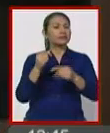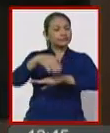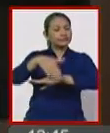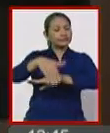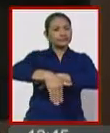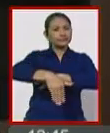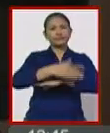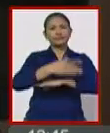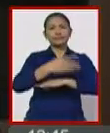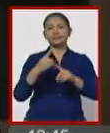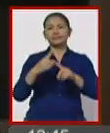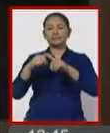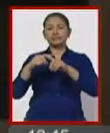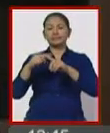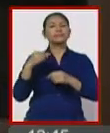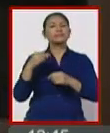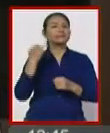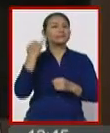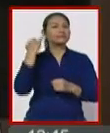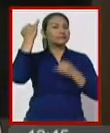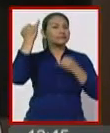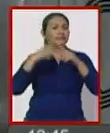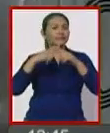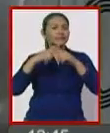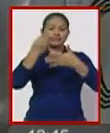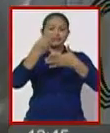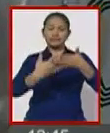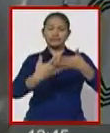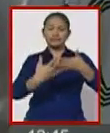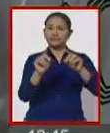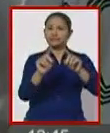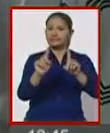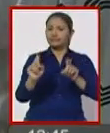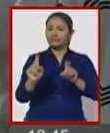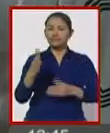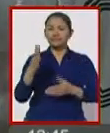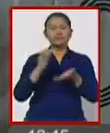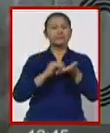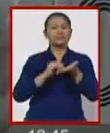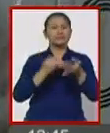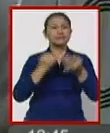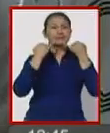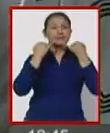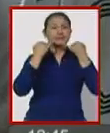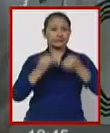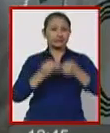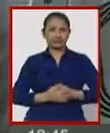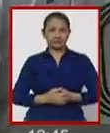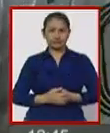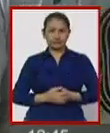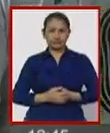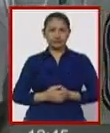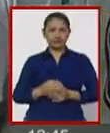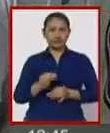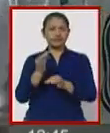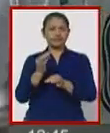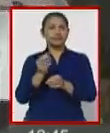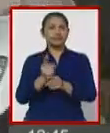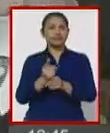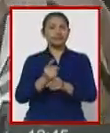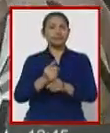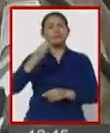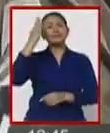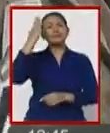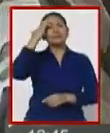de la noche aspectos que estaban en algunos casos cuestionados por no tener una información fidedigna y en otros